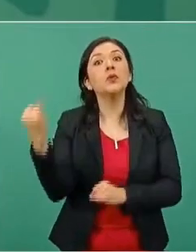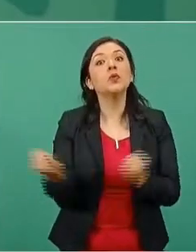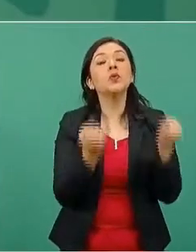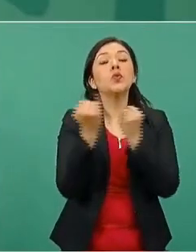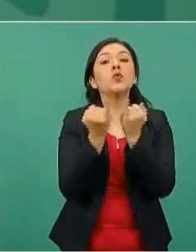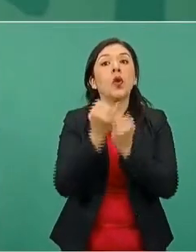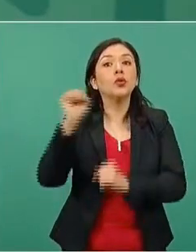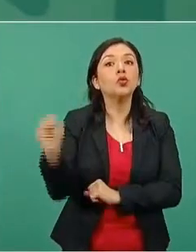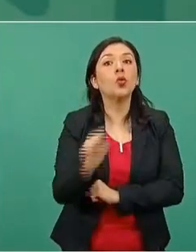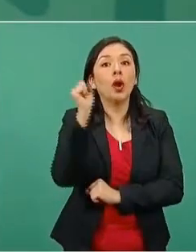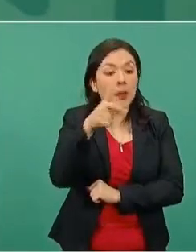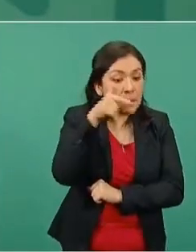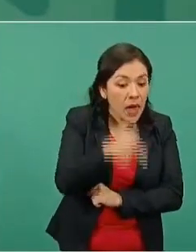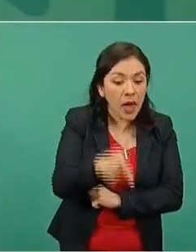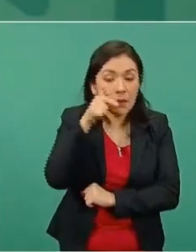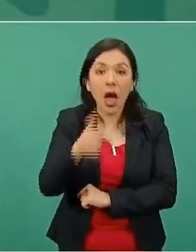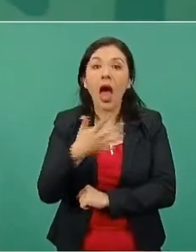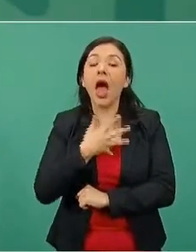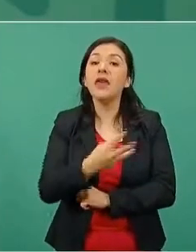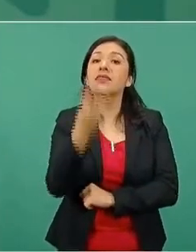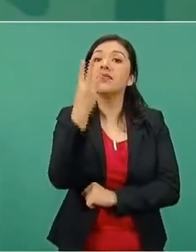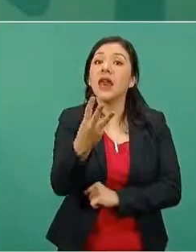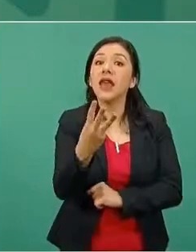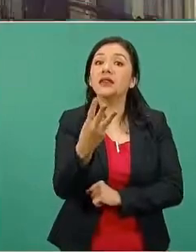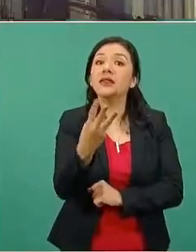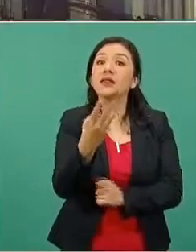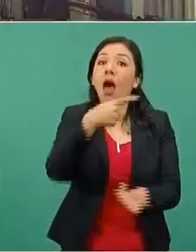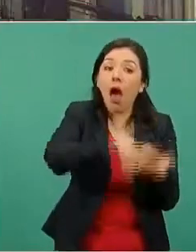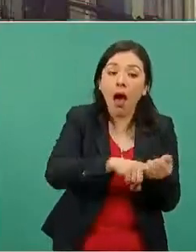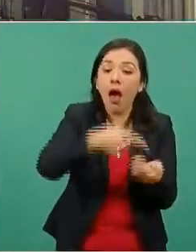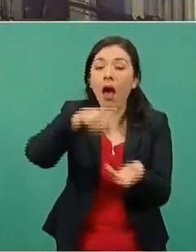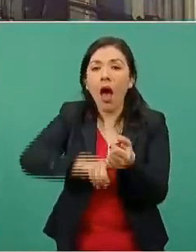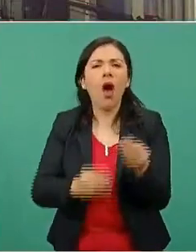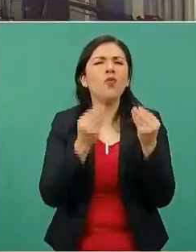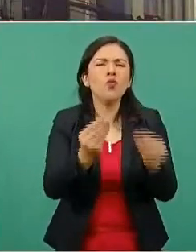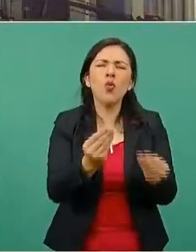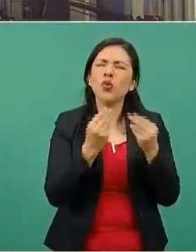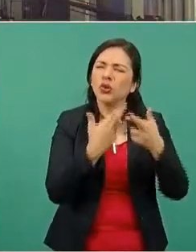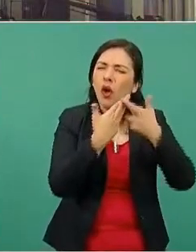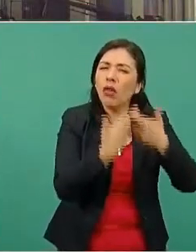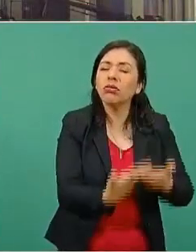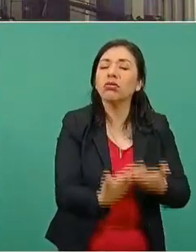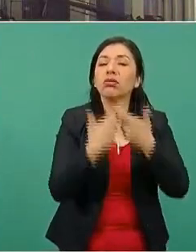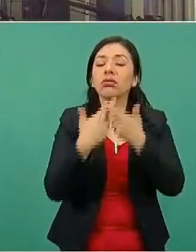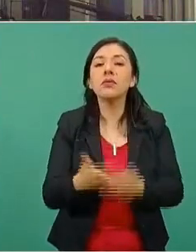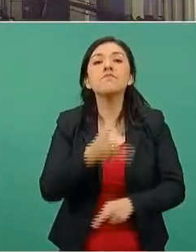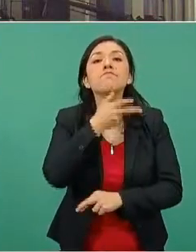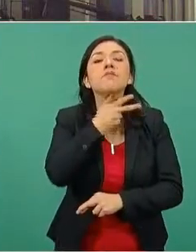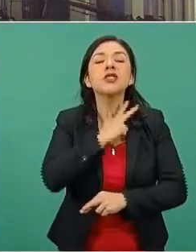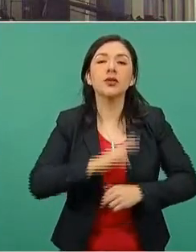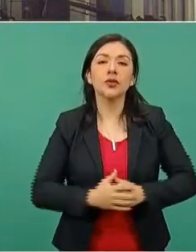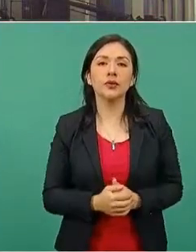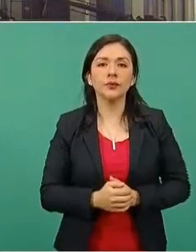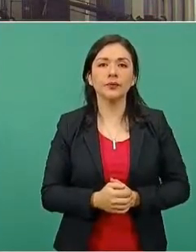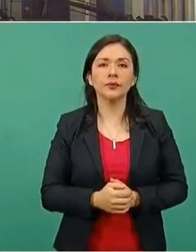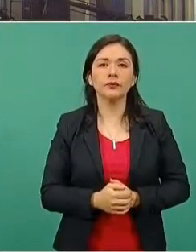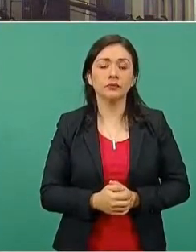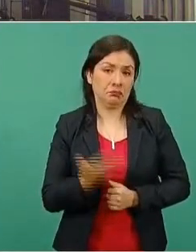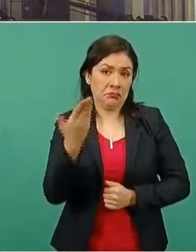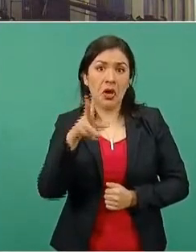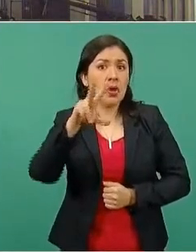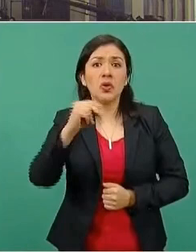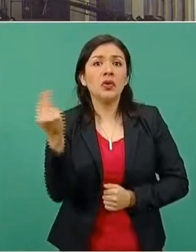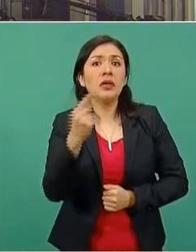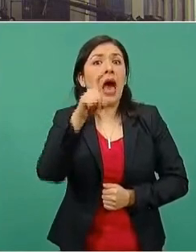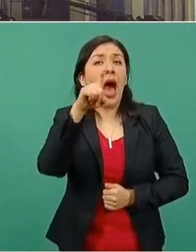grandes yacimientos con muchísimo petróleo de reserva. Y no en aguas profundas. No en